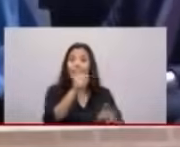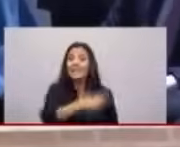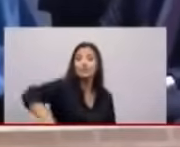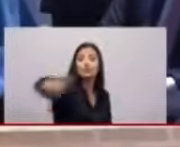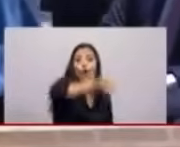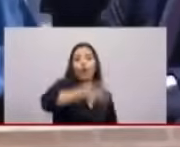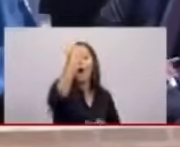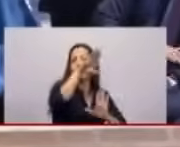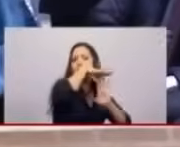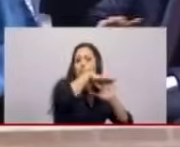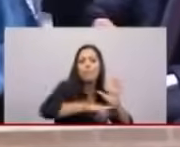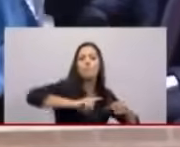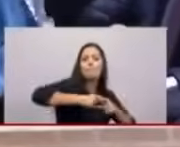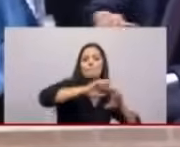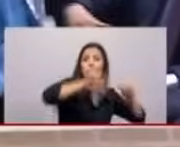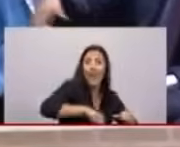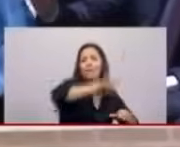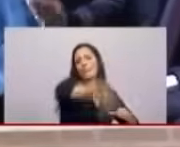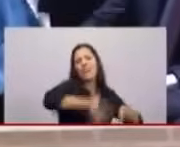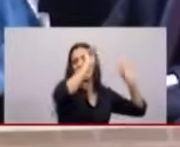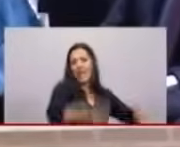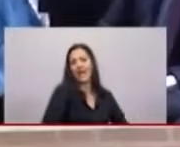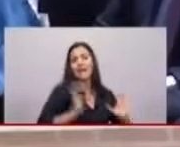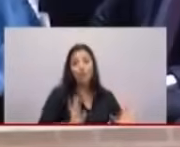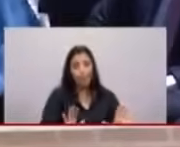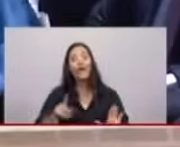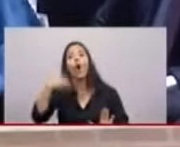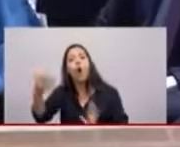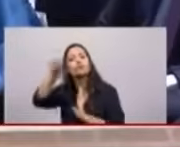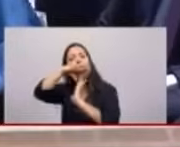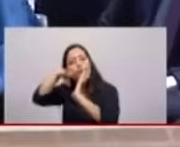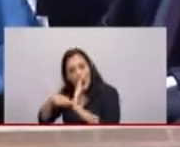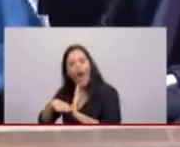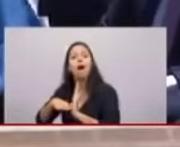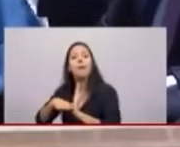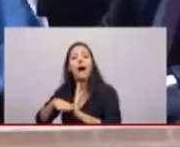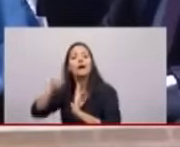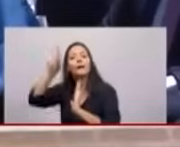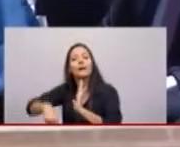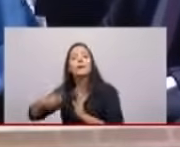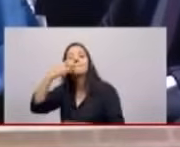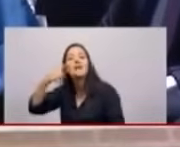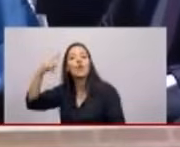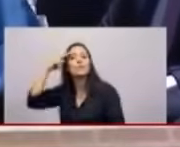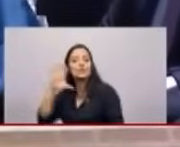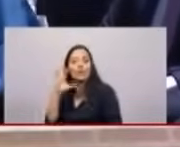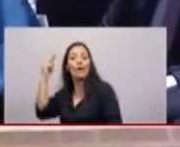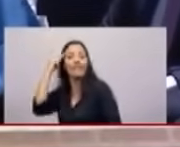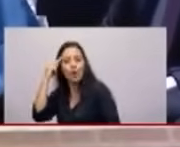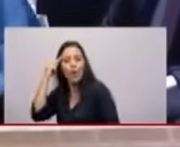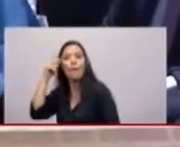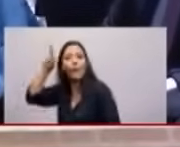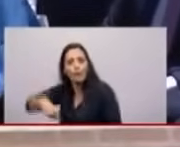difícil. Hoy un jubilado que quiere comprar un kilo de carnaza con puna en un supermercado la tiene que pagar 6.000 pesos. ¿Se